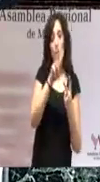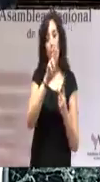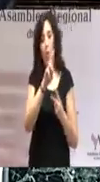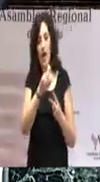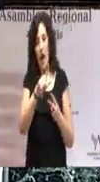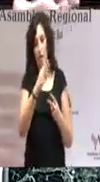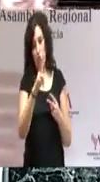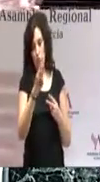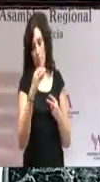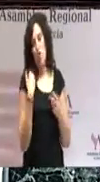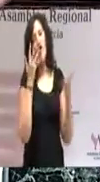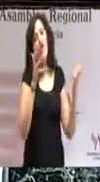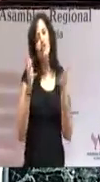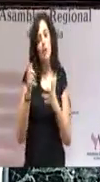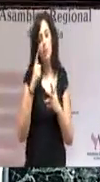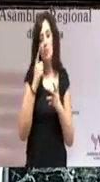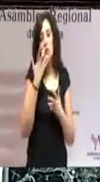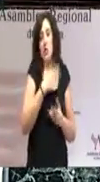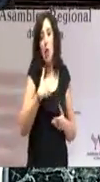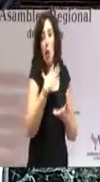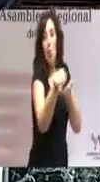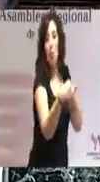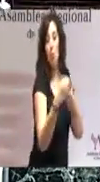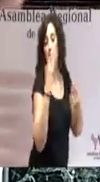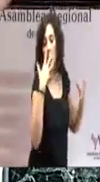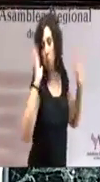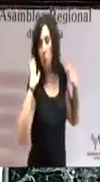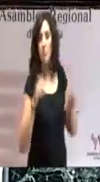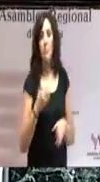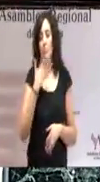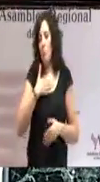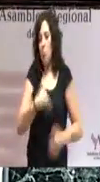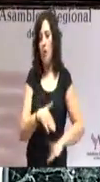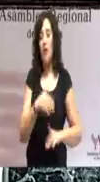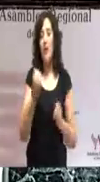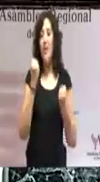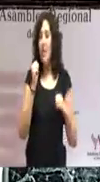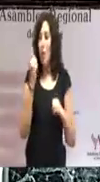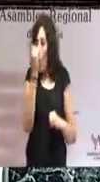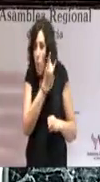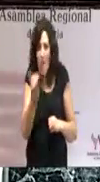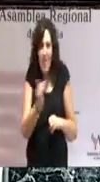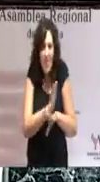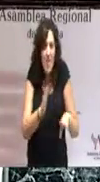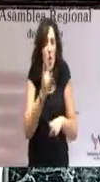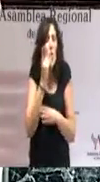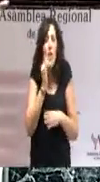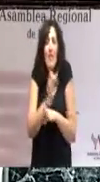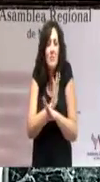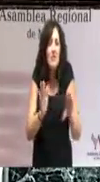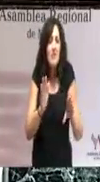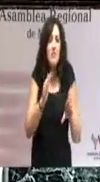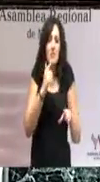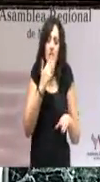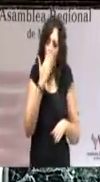consejo. Cójanmelo si quieren. Aunque solo sea una vez, solo una, digan la